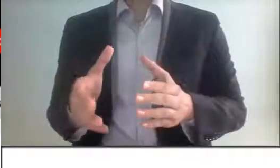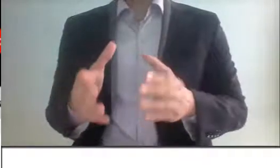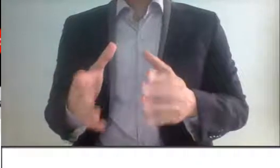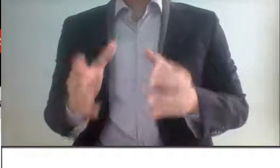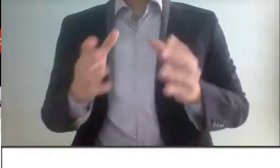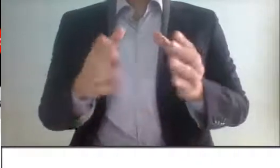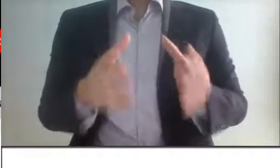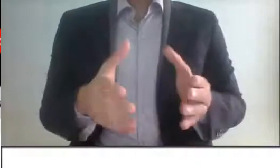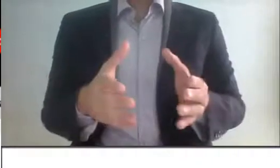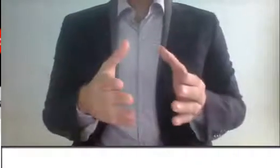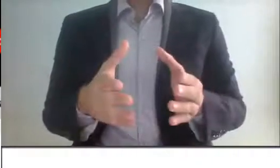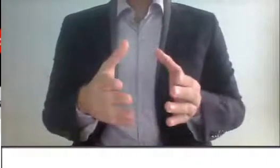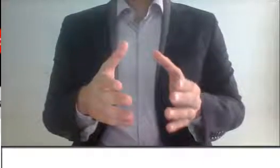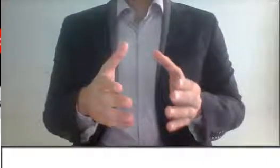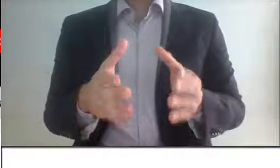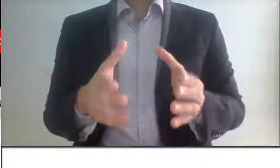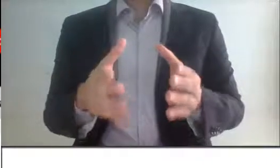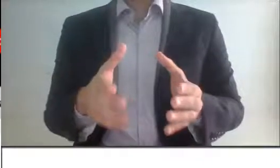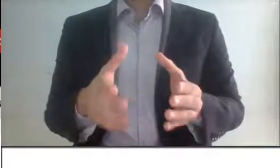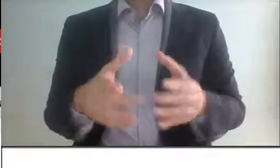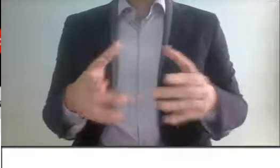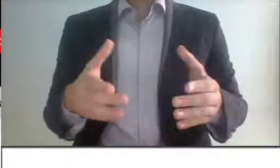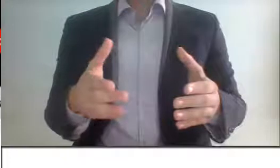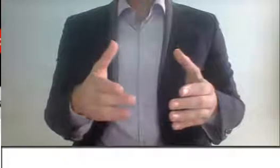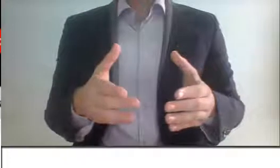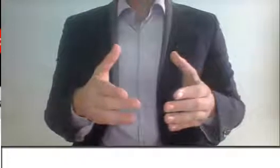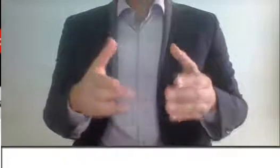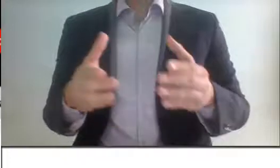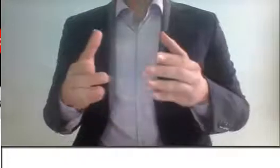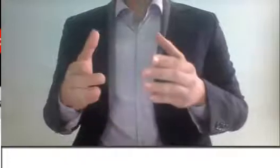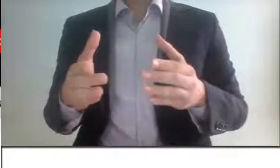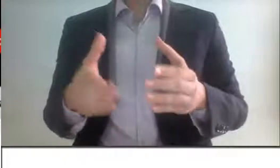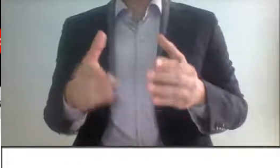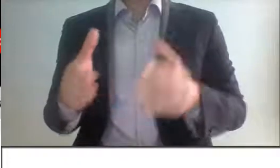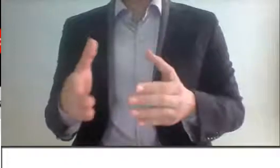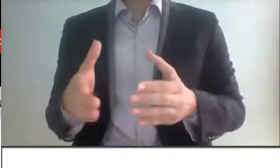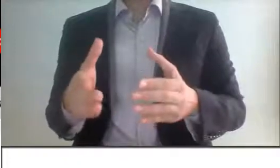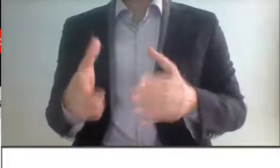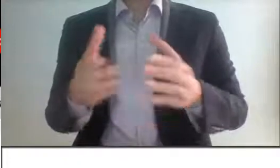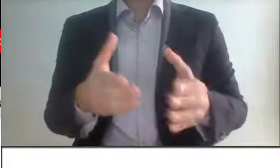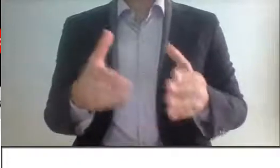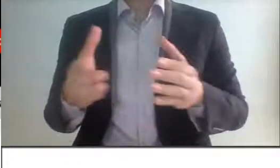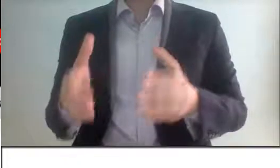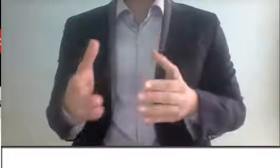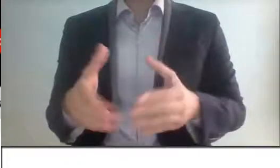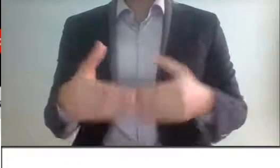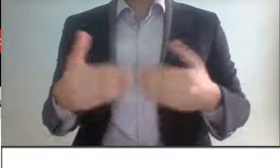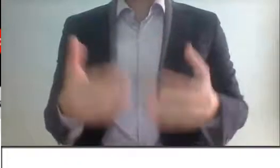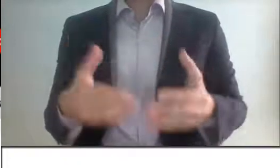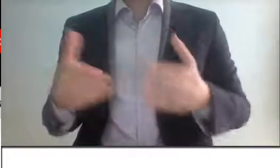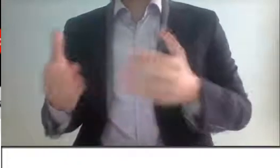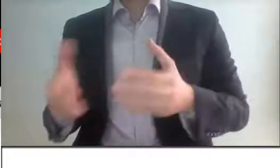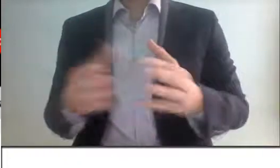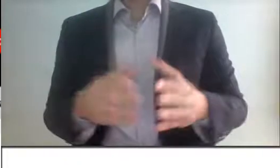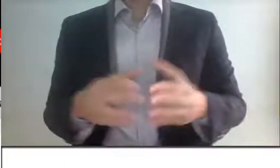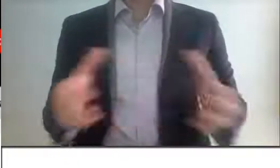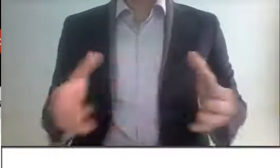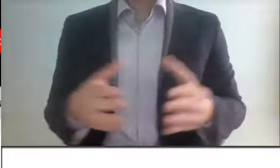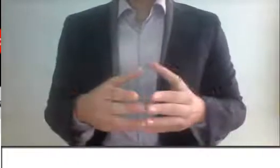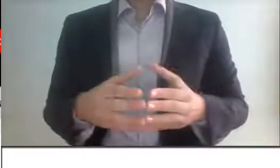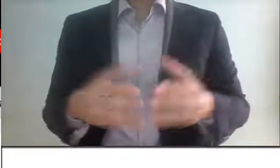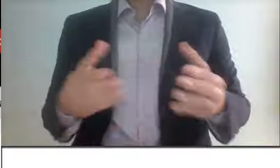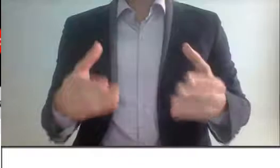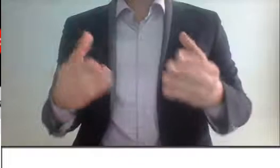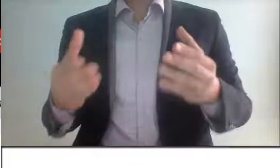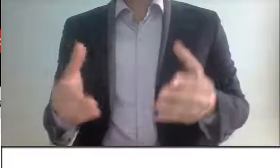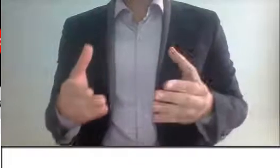costó aproximadamente 2,814 millones de pesos, y esto, aunado a otras características también importantes,